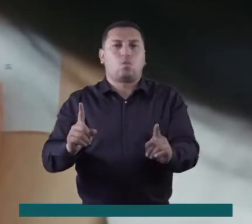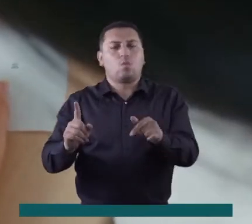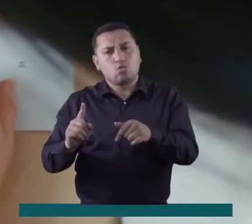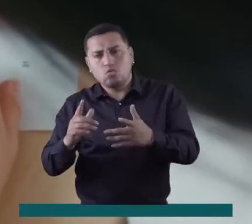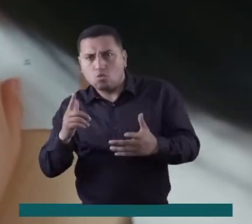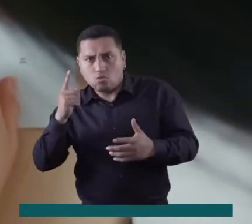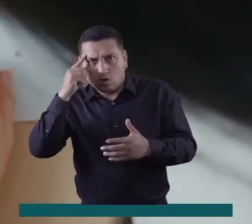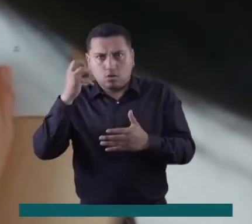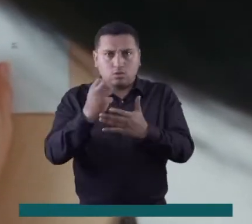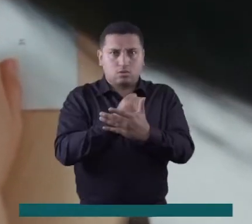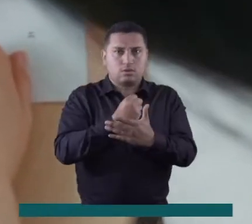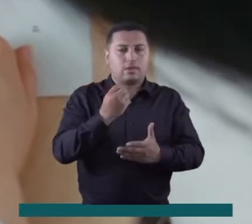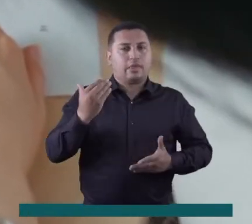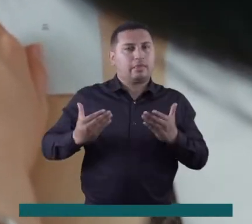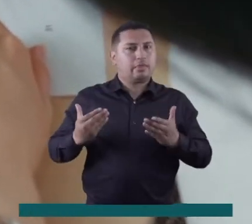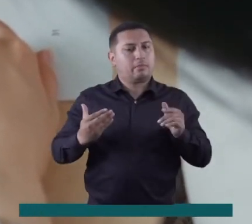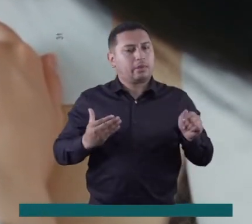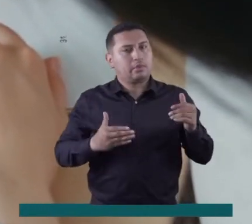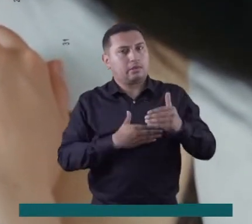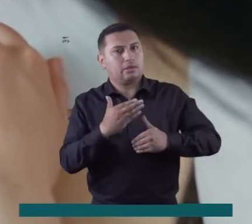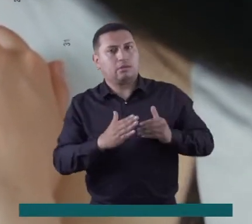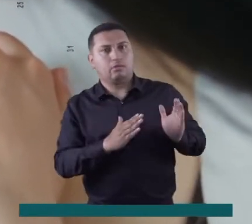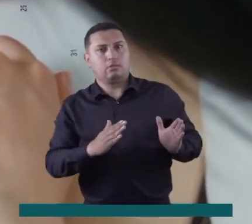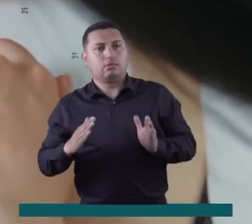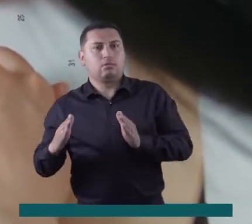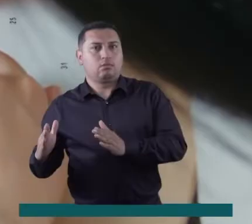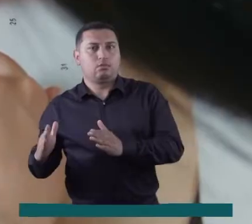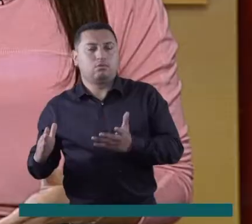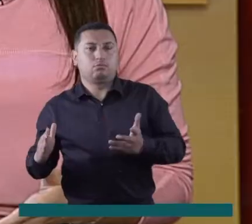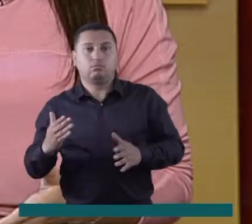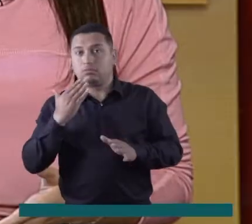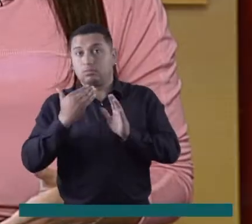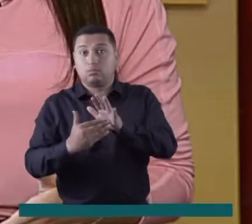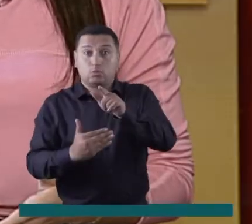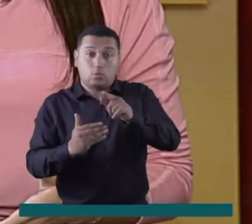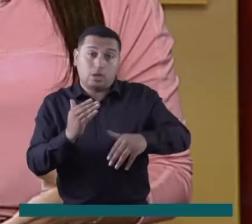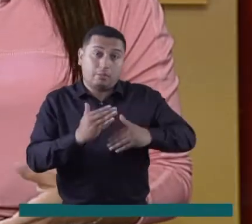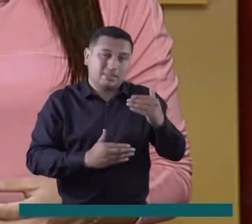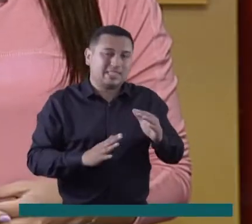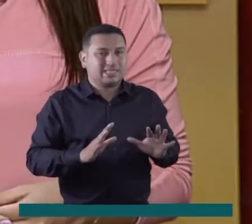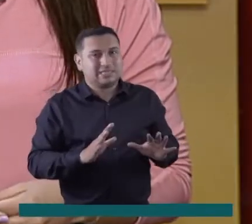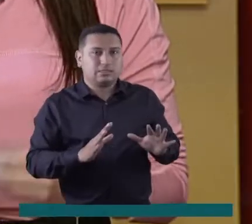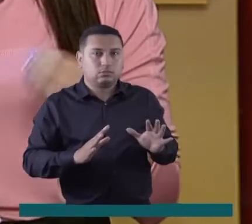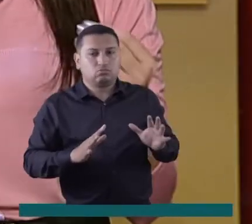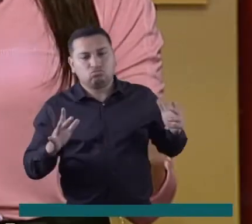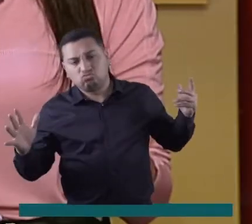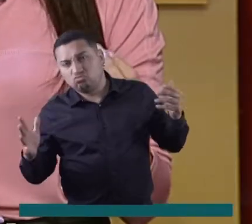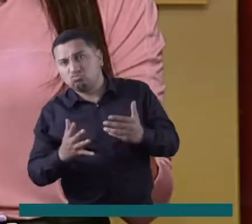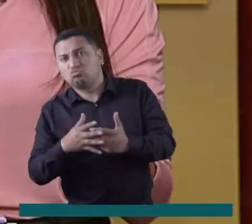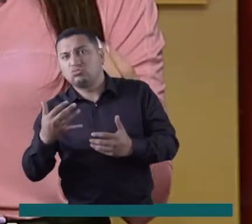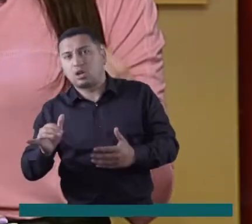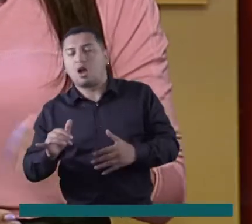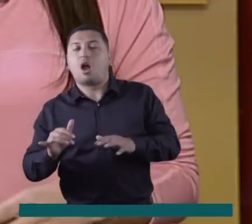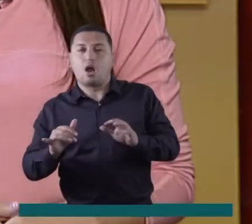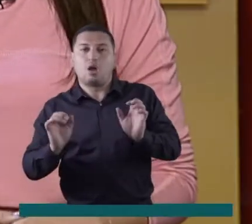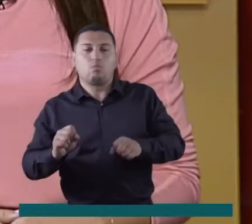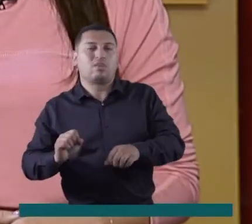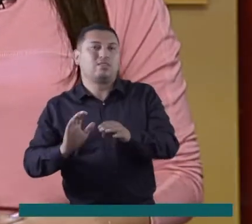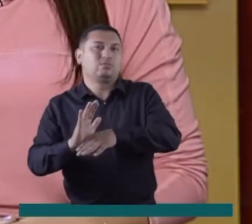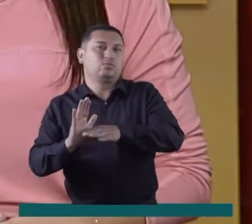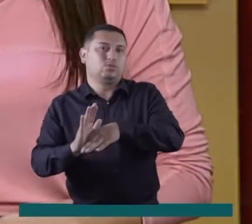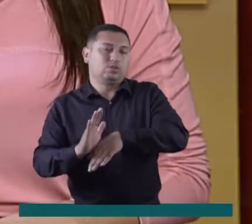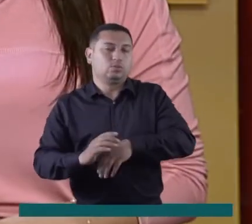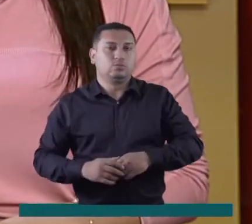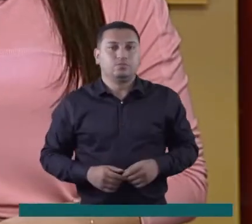estos descuentos, ya que depende en qué fase estés. No será la misma oferta si estás iniciando o si llevas un buen transcurso con tu